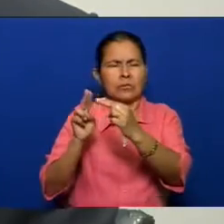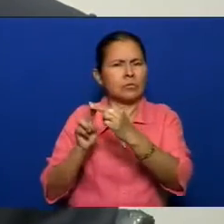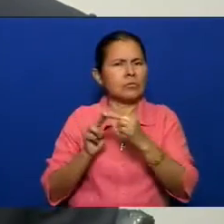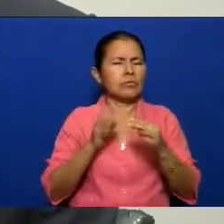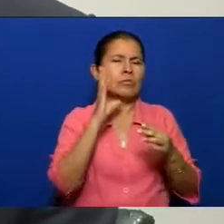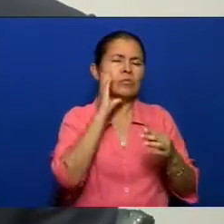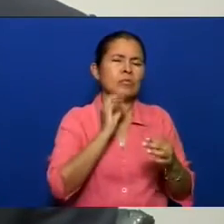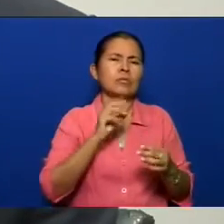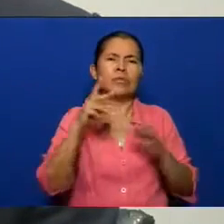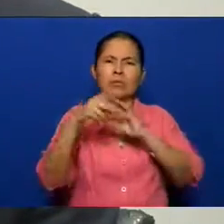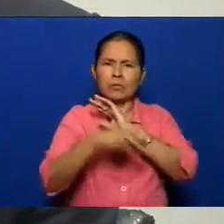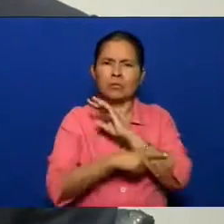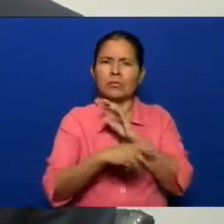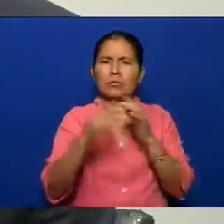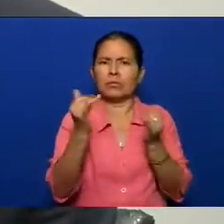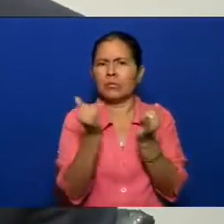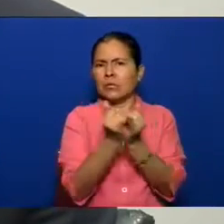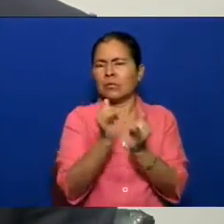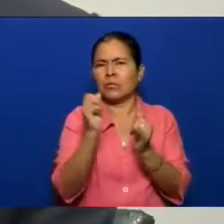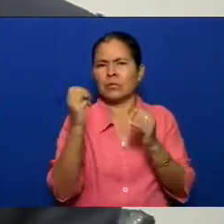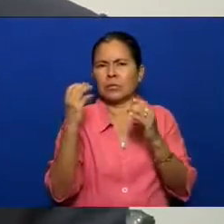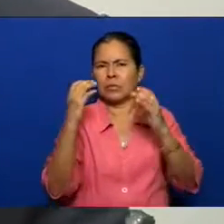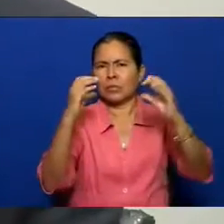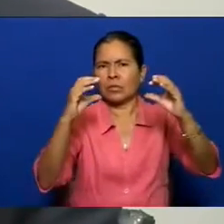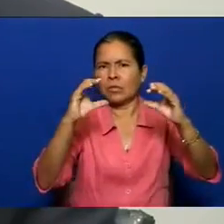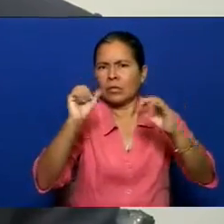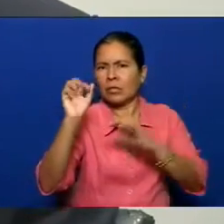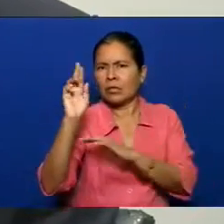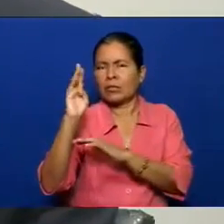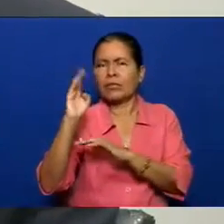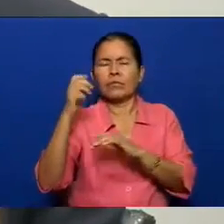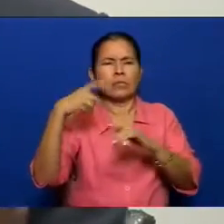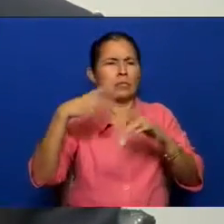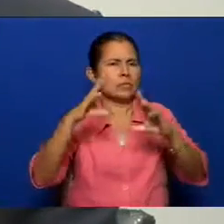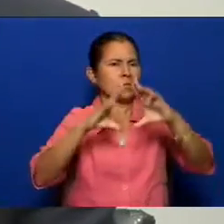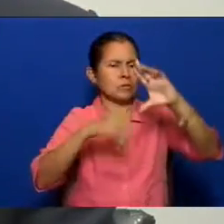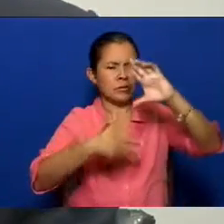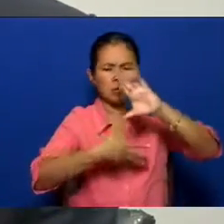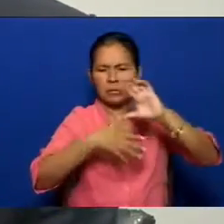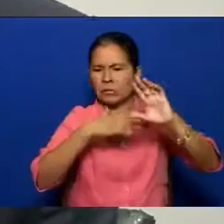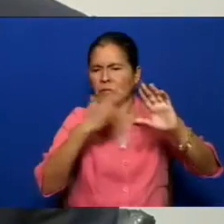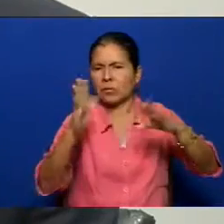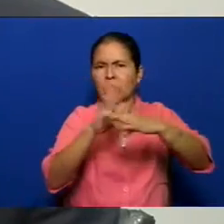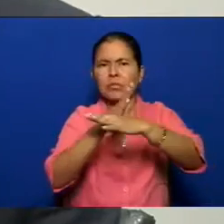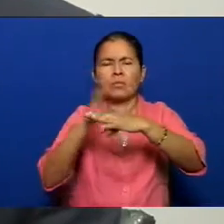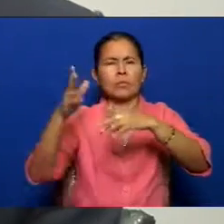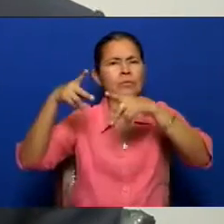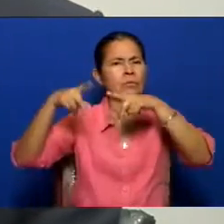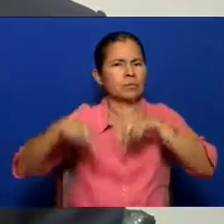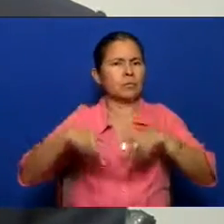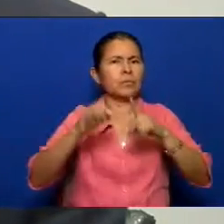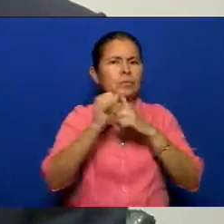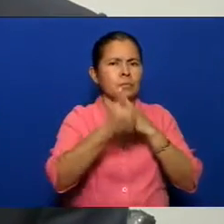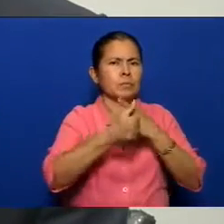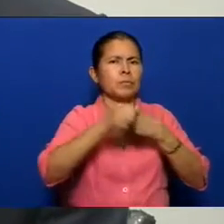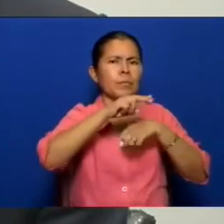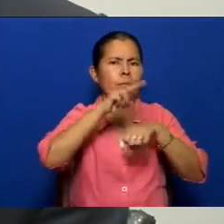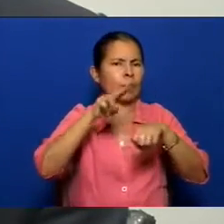Igual tenemos relación con el Caribe, digamos, con las casas de legisladores del Caribe.